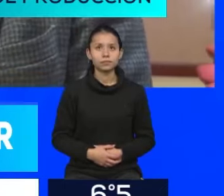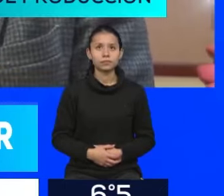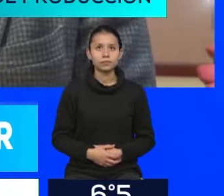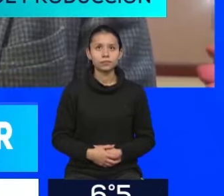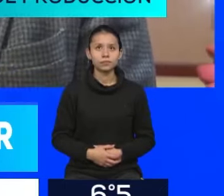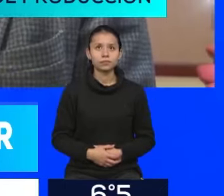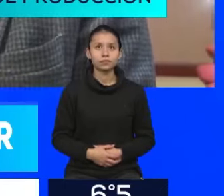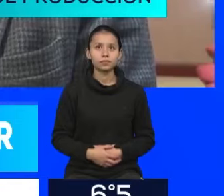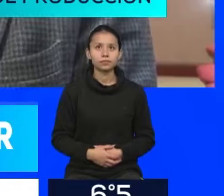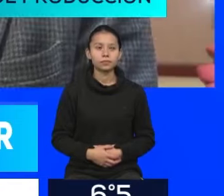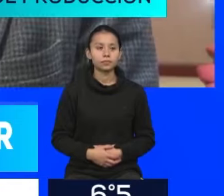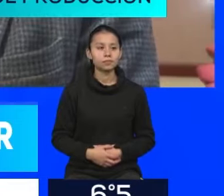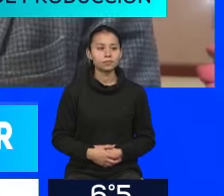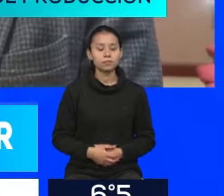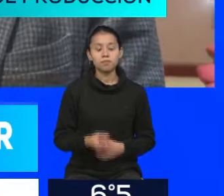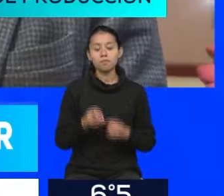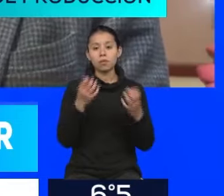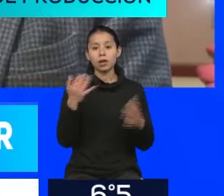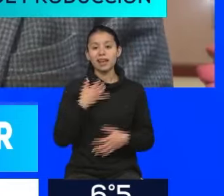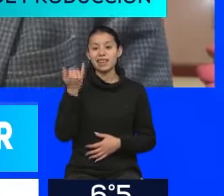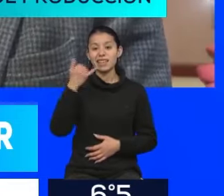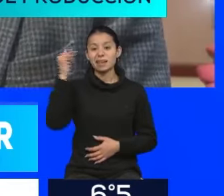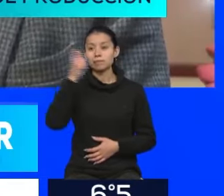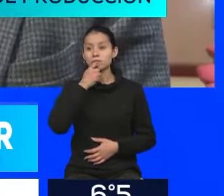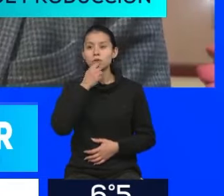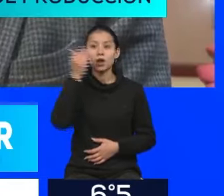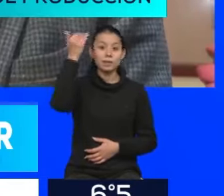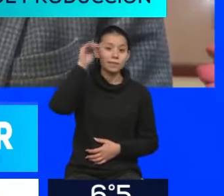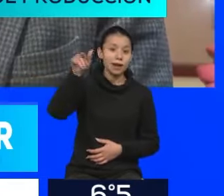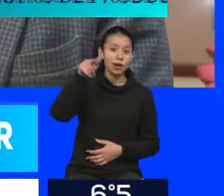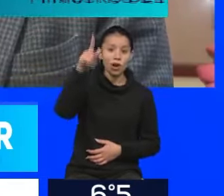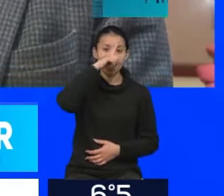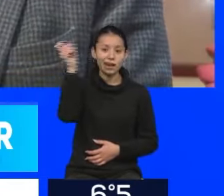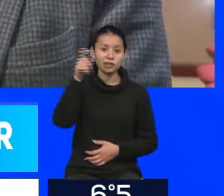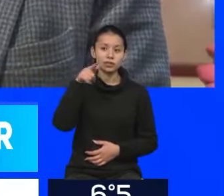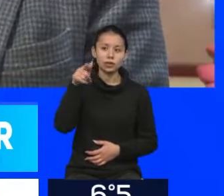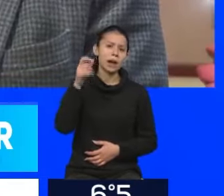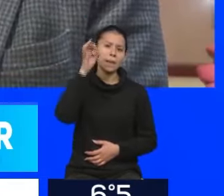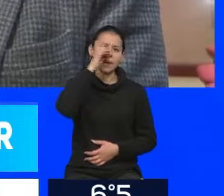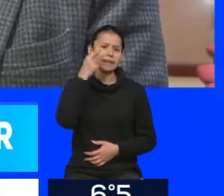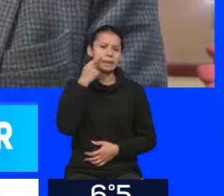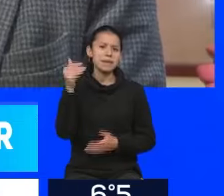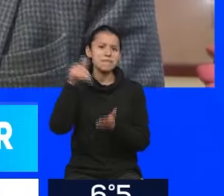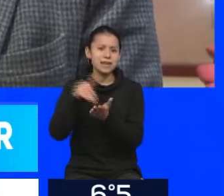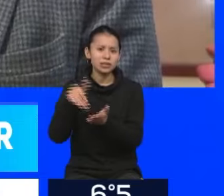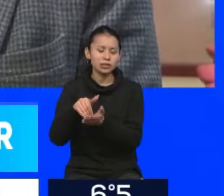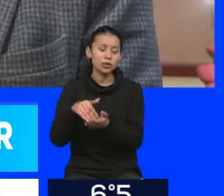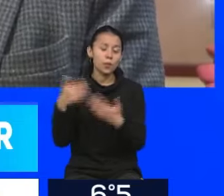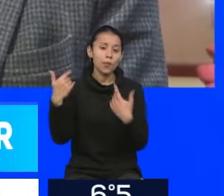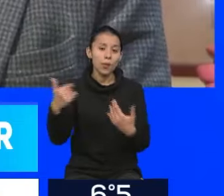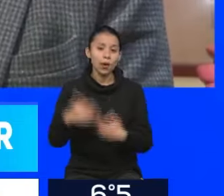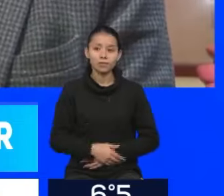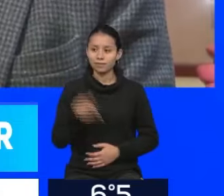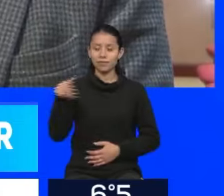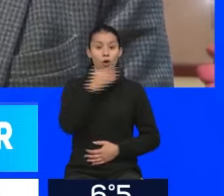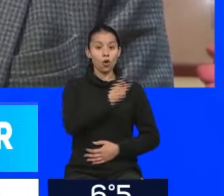La tasa puede llegar, en el caso de 20.000 millones de Banco Nación, al 14%. El gobierno de la provincia va a invertir 5